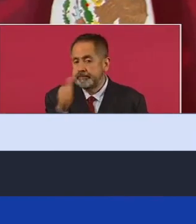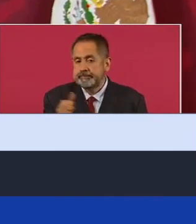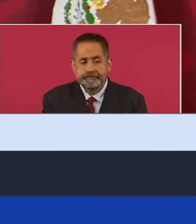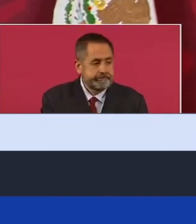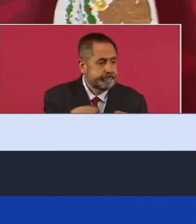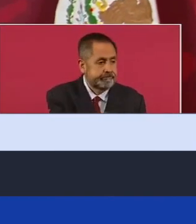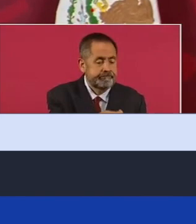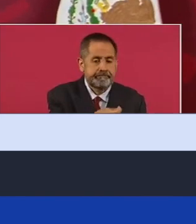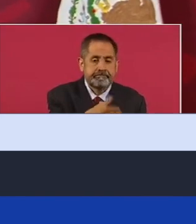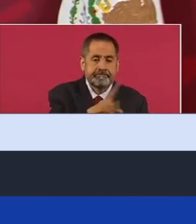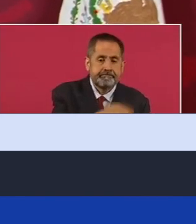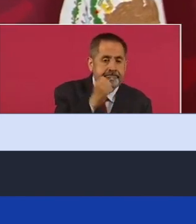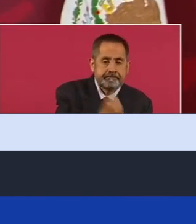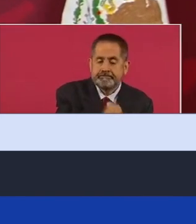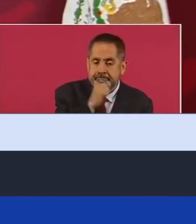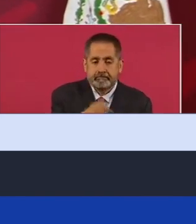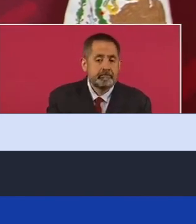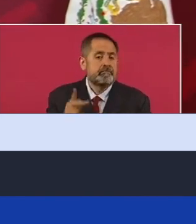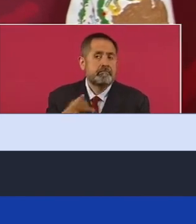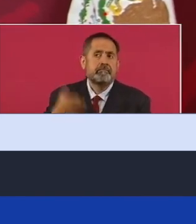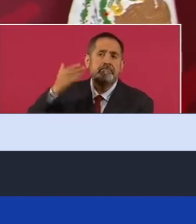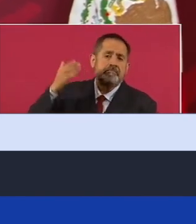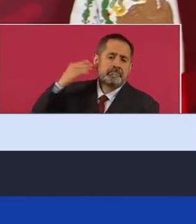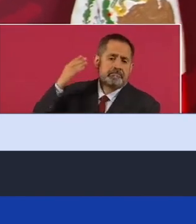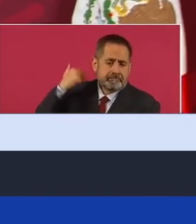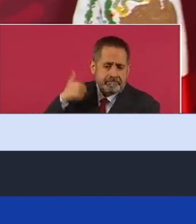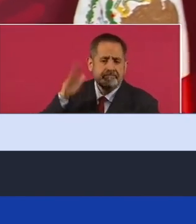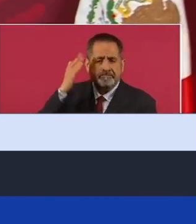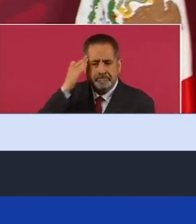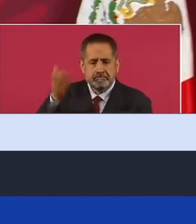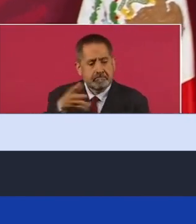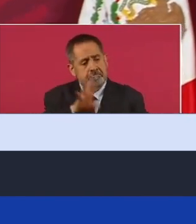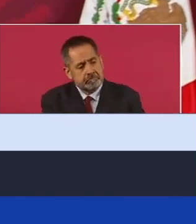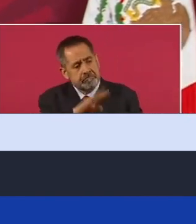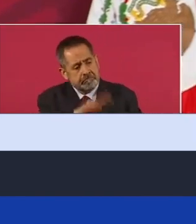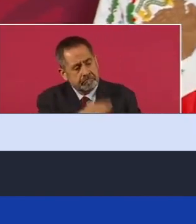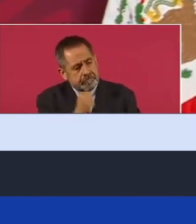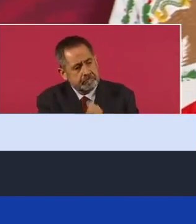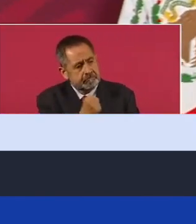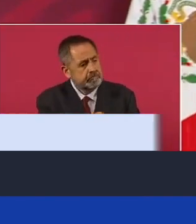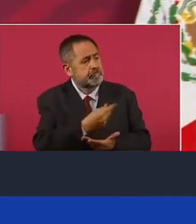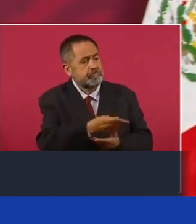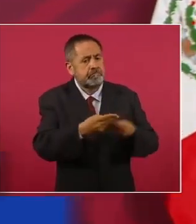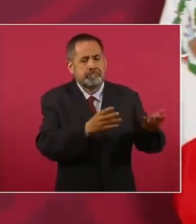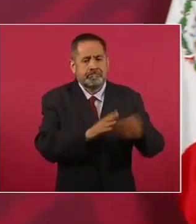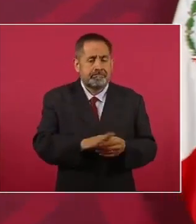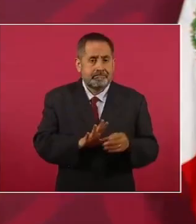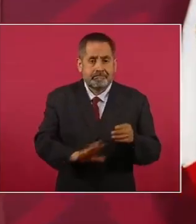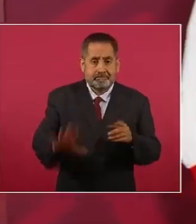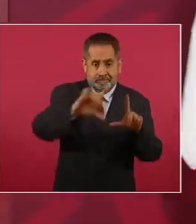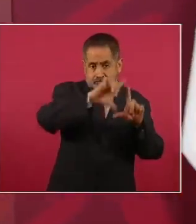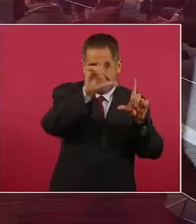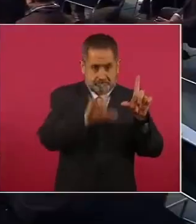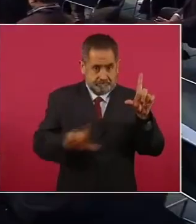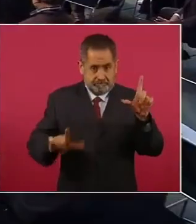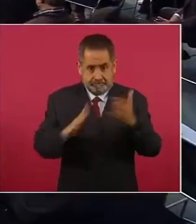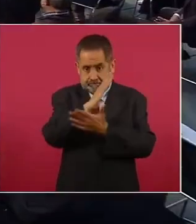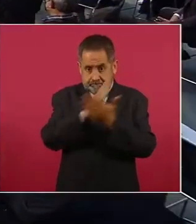concesiones. Pero dieron tantas, ¿sí?, que casi la mitad del territorio